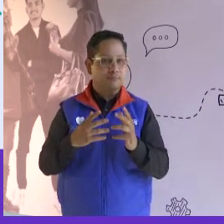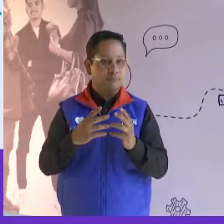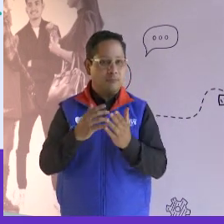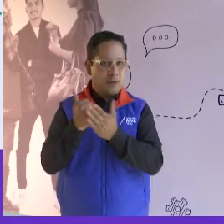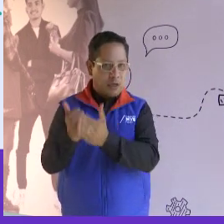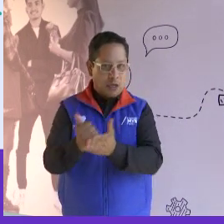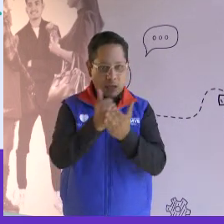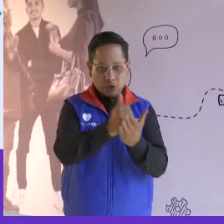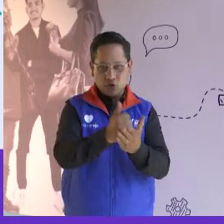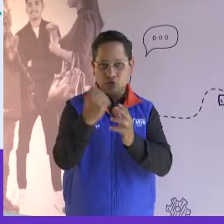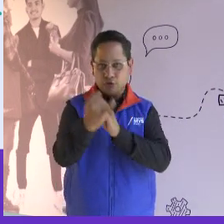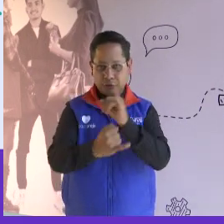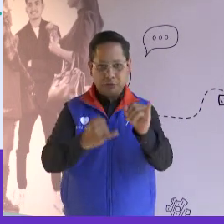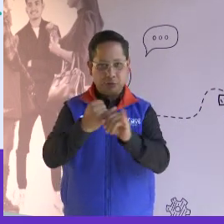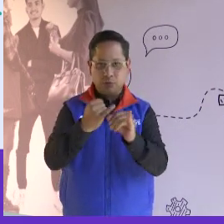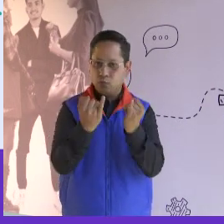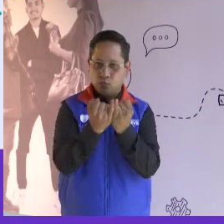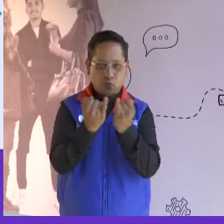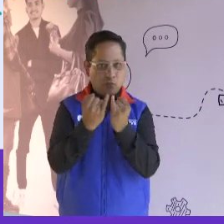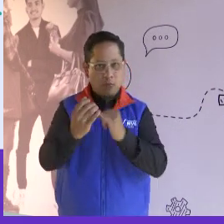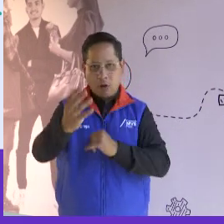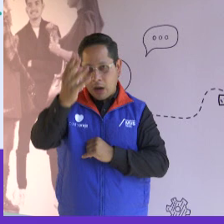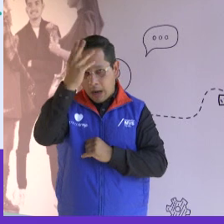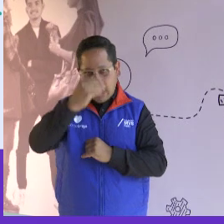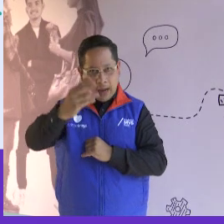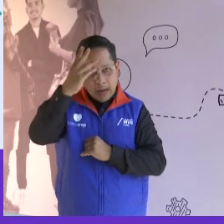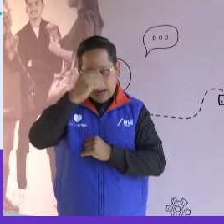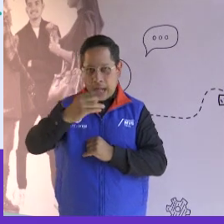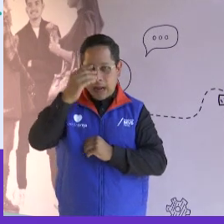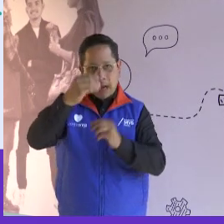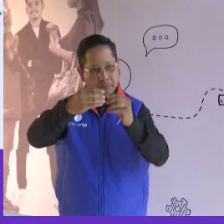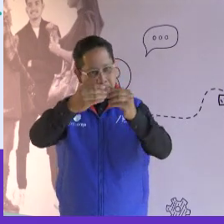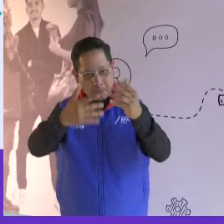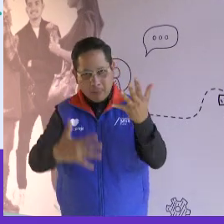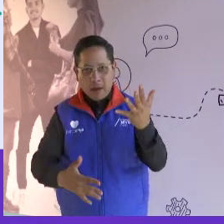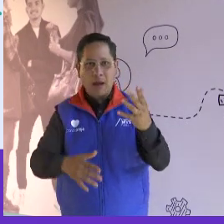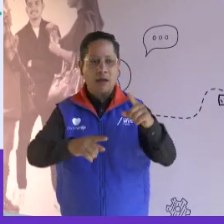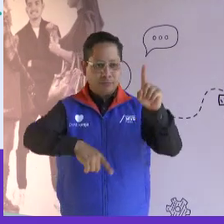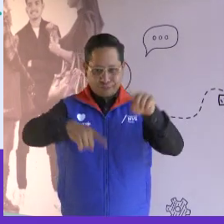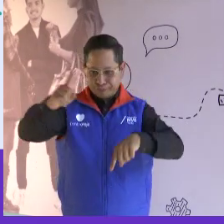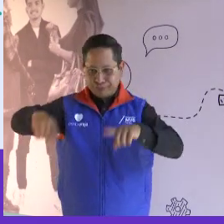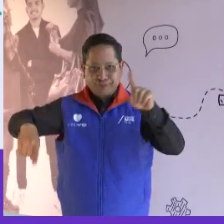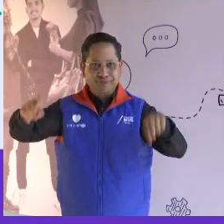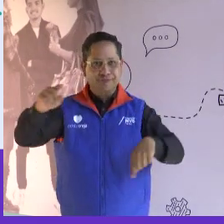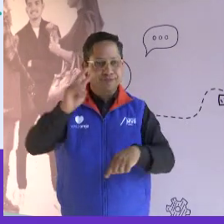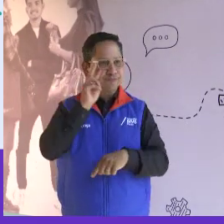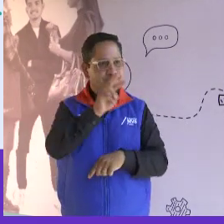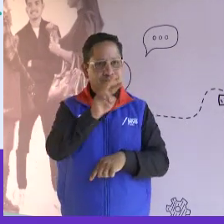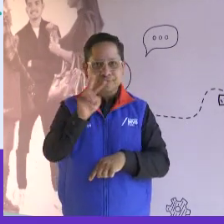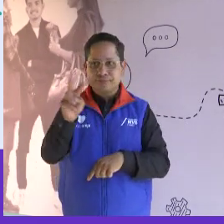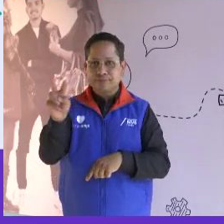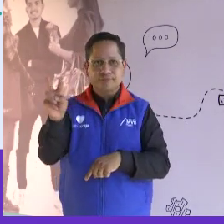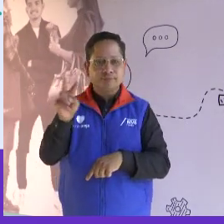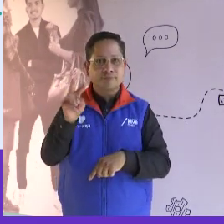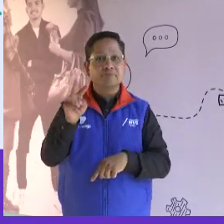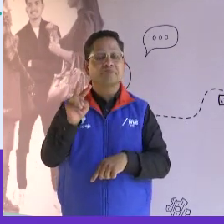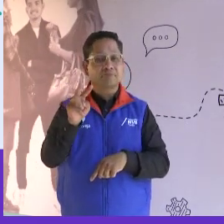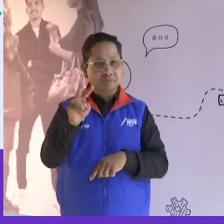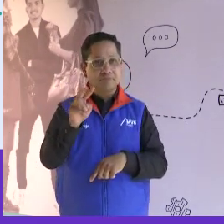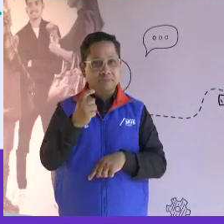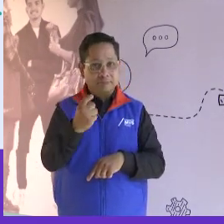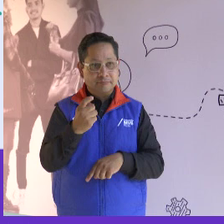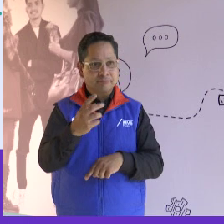que hemos aprendido un montón de formatería y de indicadores y cosas así, pero la verdad es que también